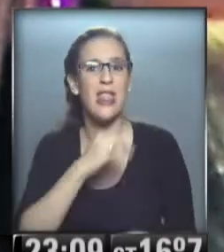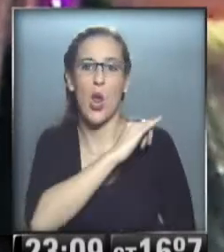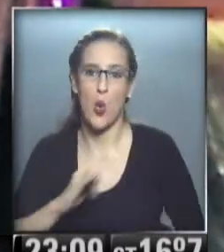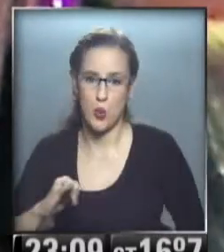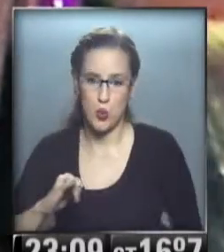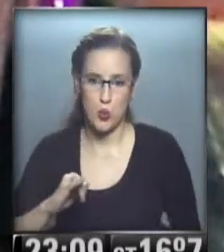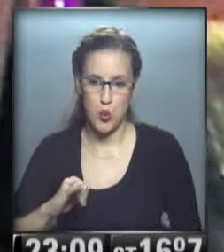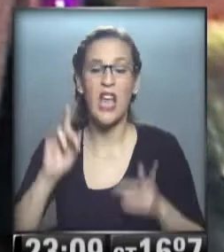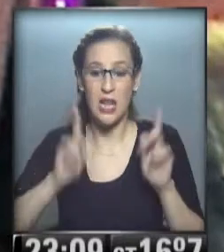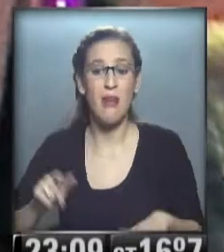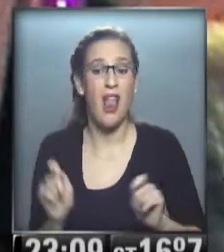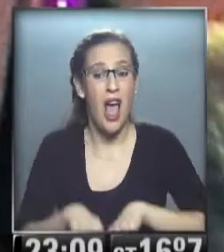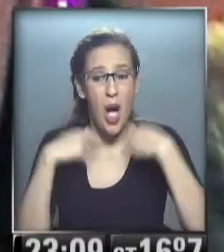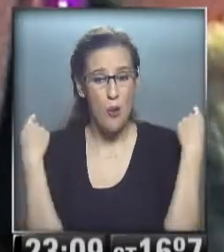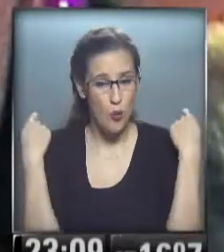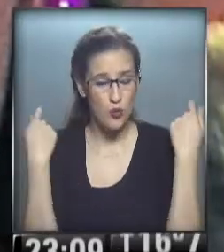el cargo de abuso sexual.